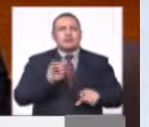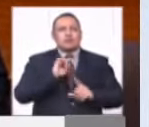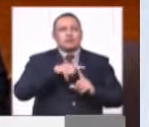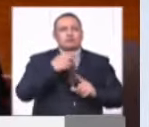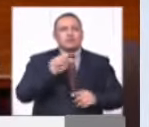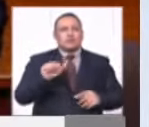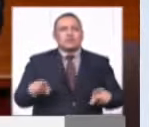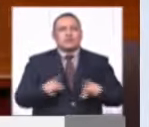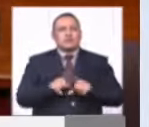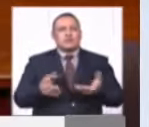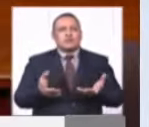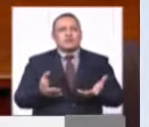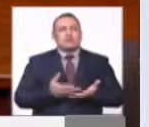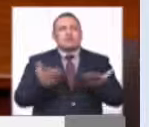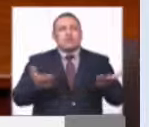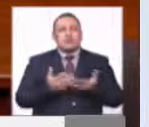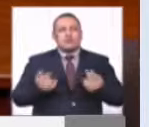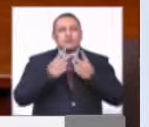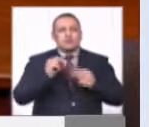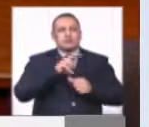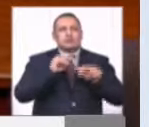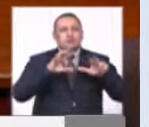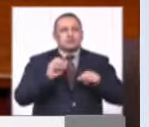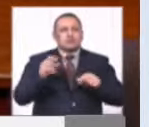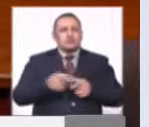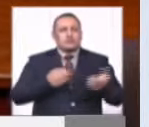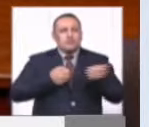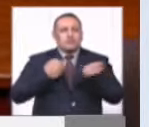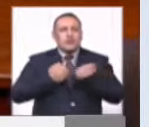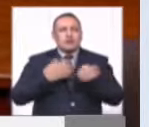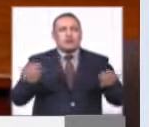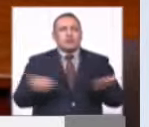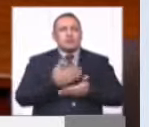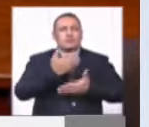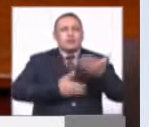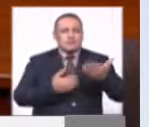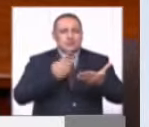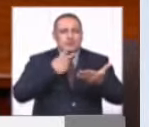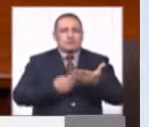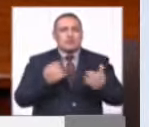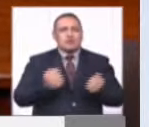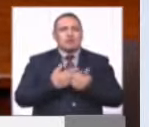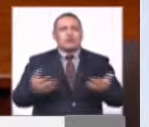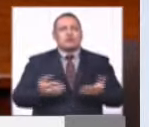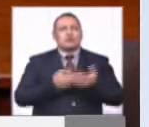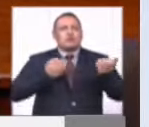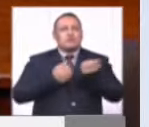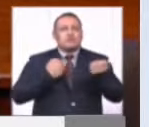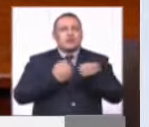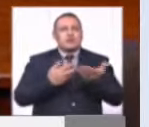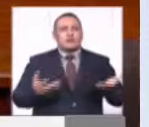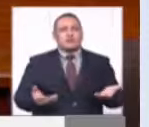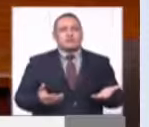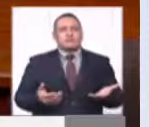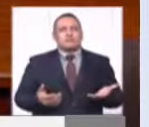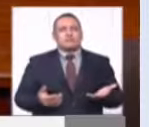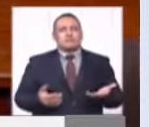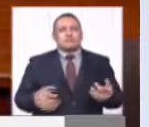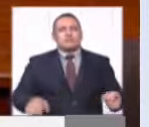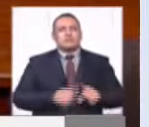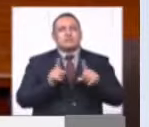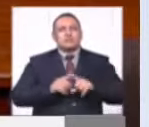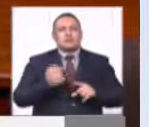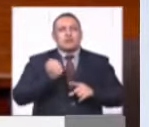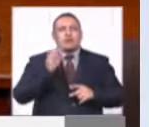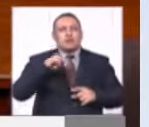llegando. 200 millones de fumigar. ¿Cuál es la ficha técnica con el producto que fumiga? La